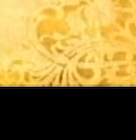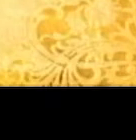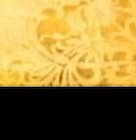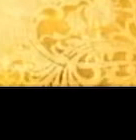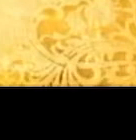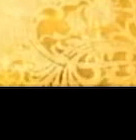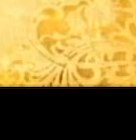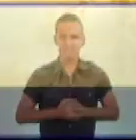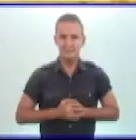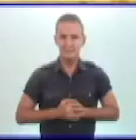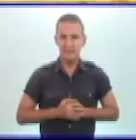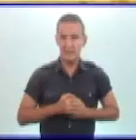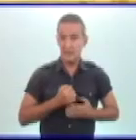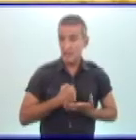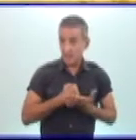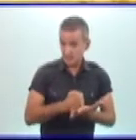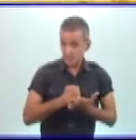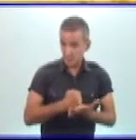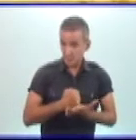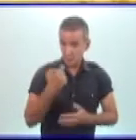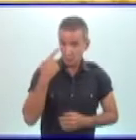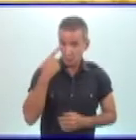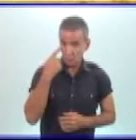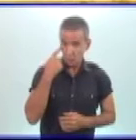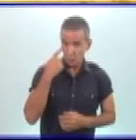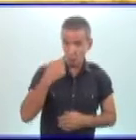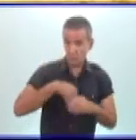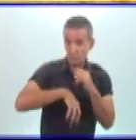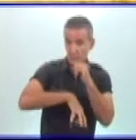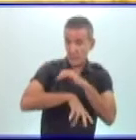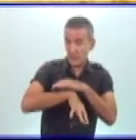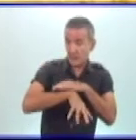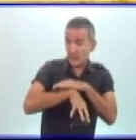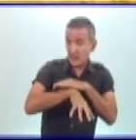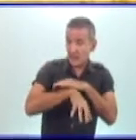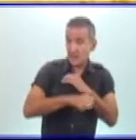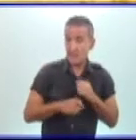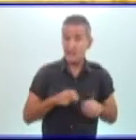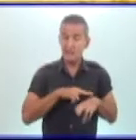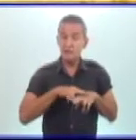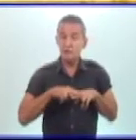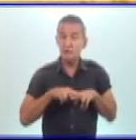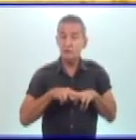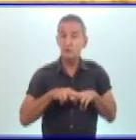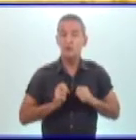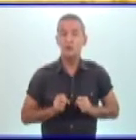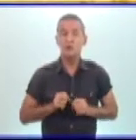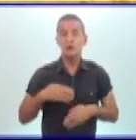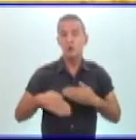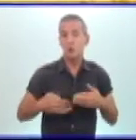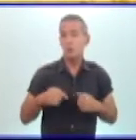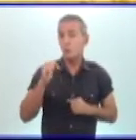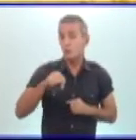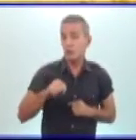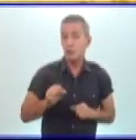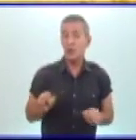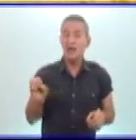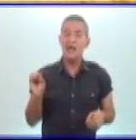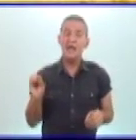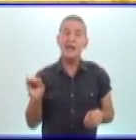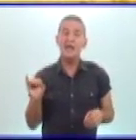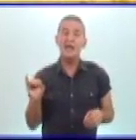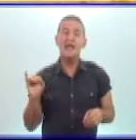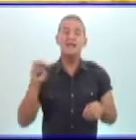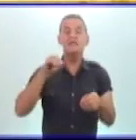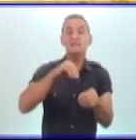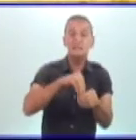Te ayudará a conocer las raíces históricas de los acontecimientos actuales e incorporar nuevos ejemplos del papel